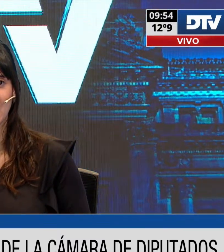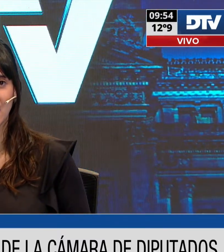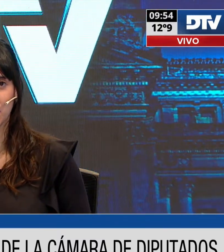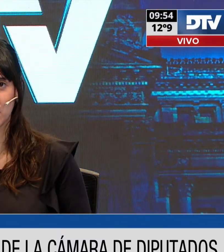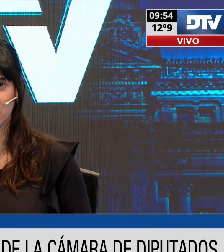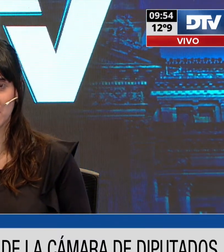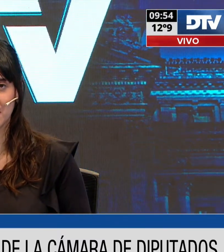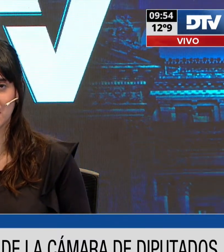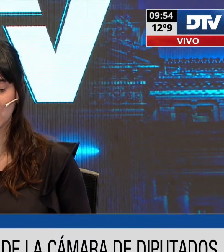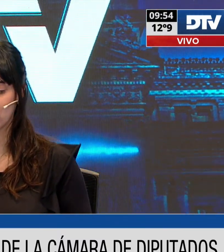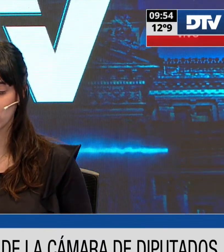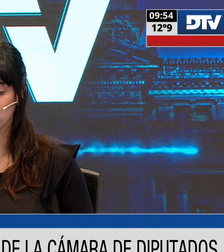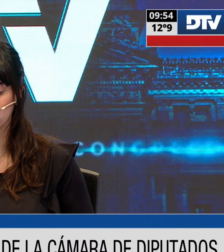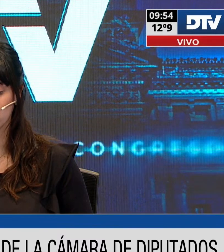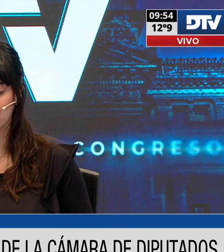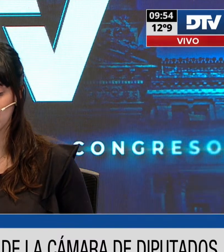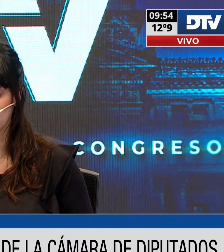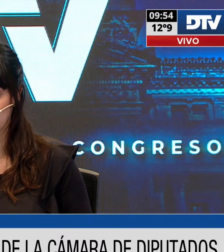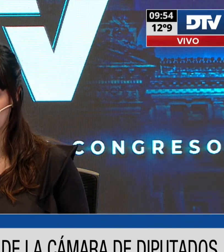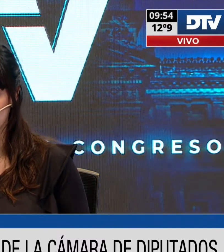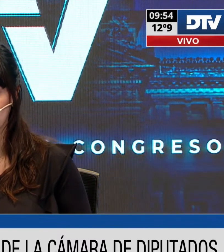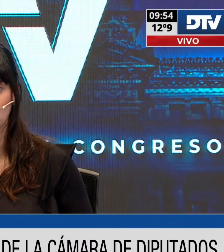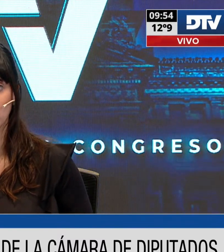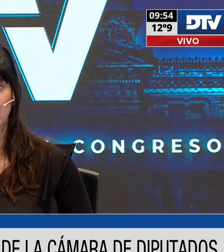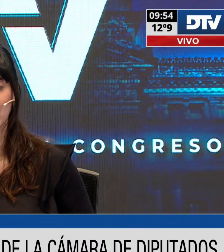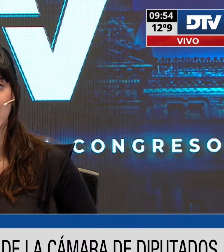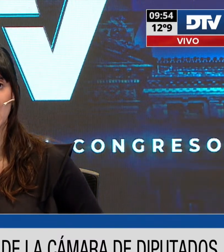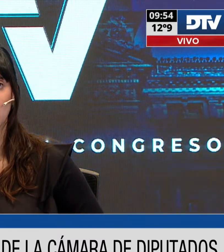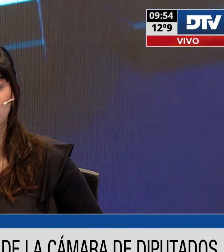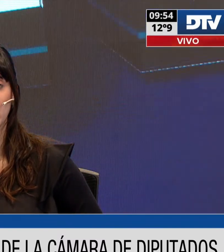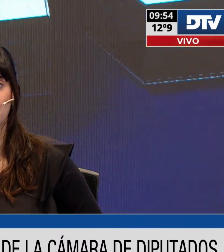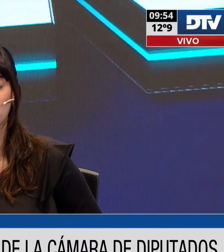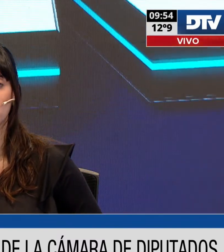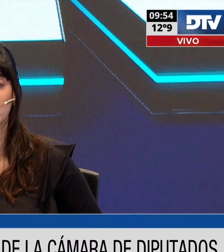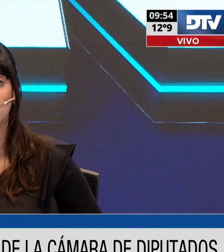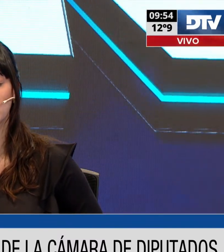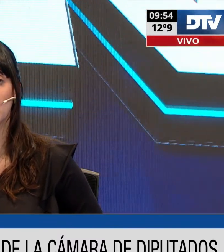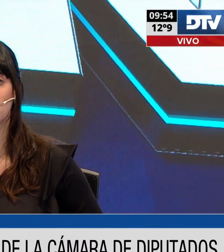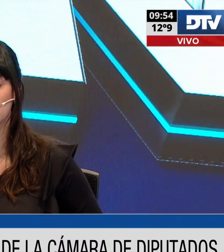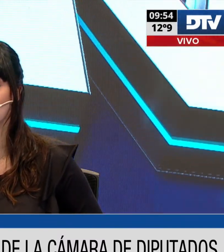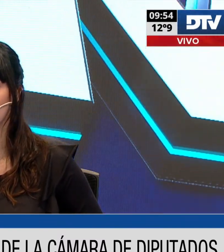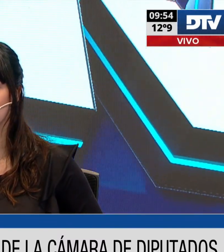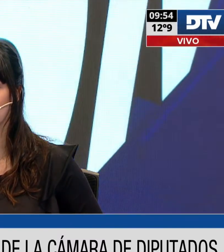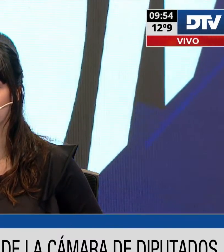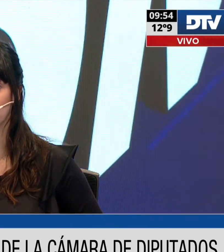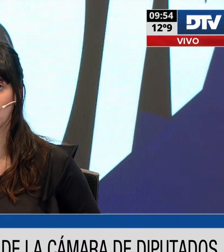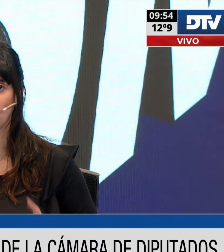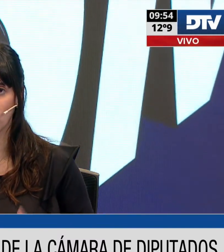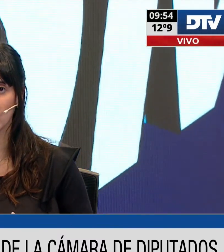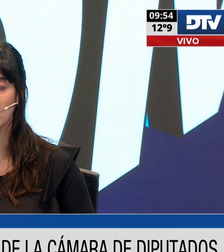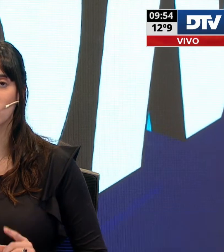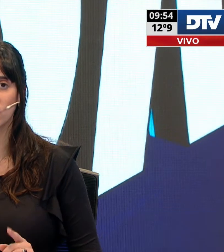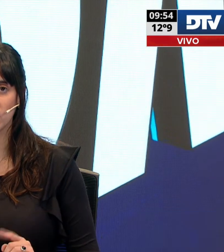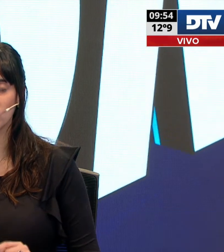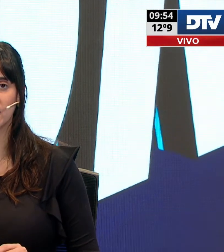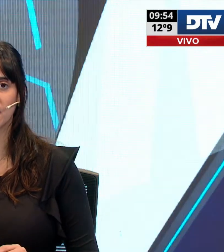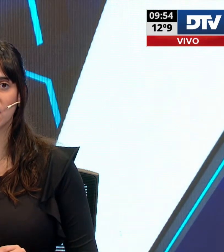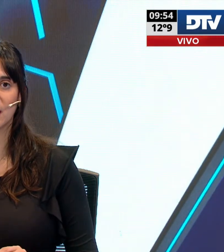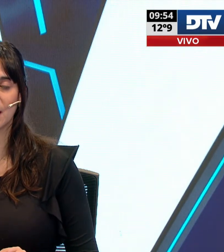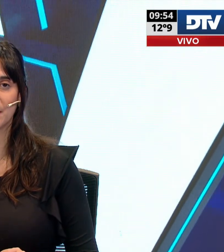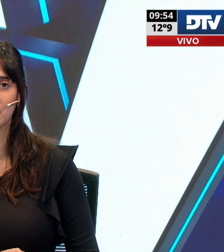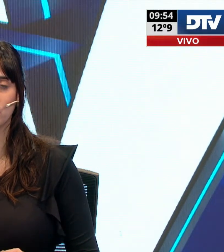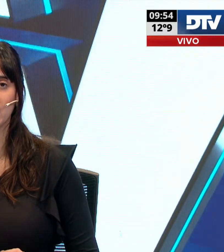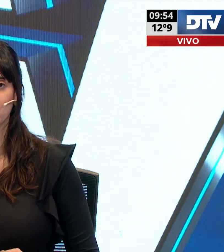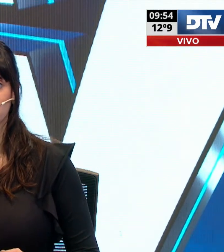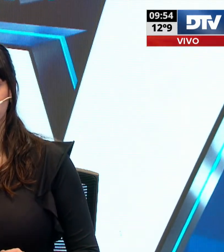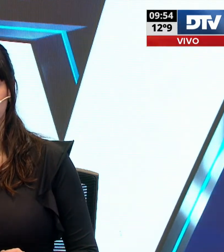Varela que, bueno, obviamente está con nosotros también analizando lo que deja la jornada. Pero nos tenemos que ir a Gonza Solabarrieta porque hoy continúa el trabajo en